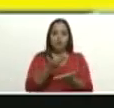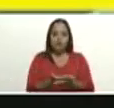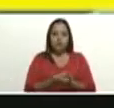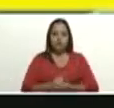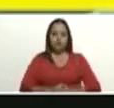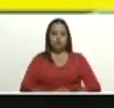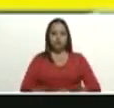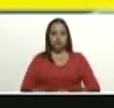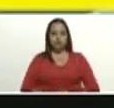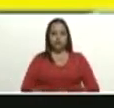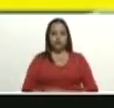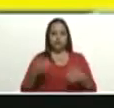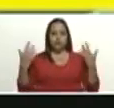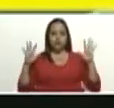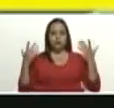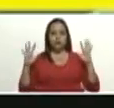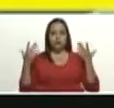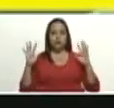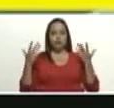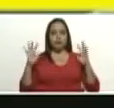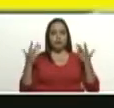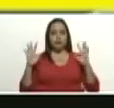Juvenal.